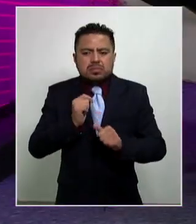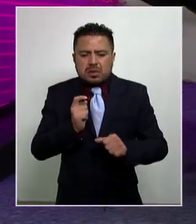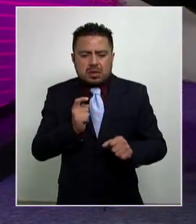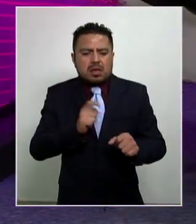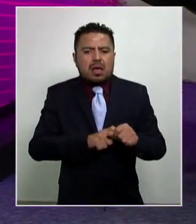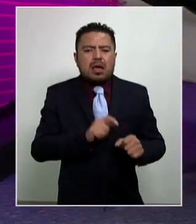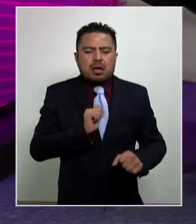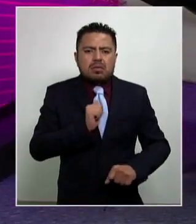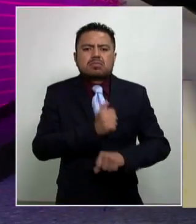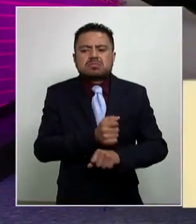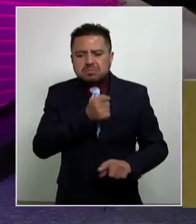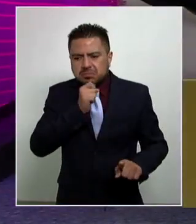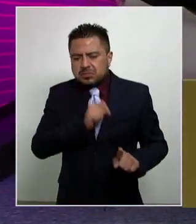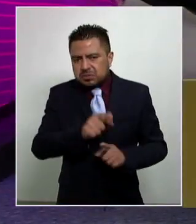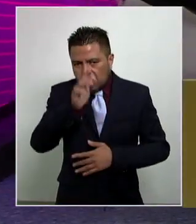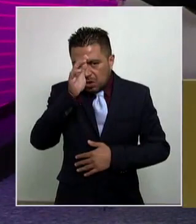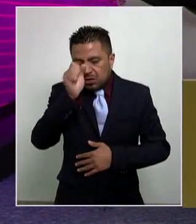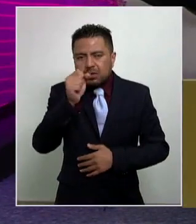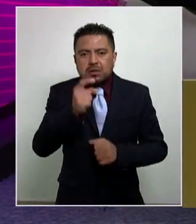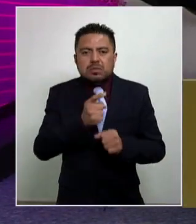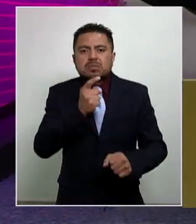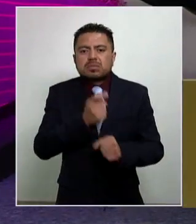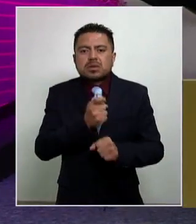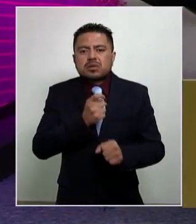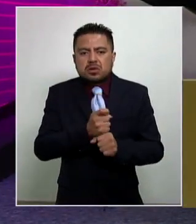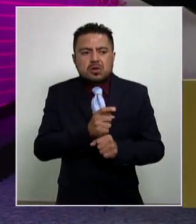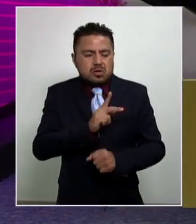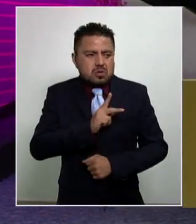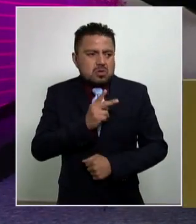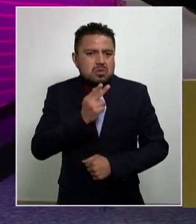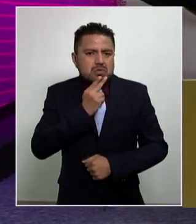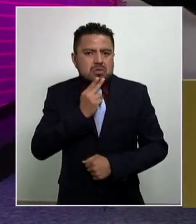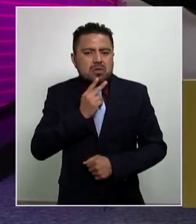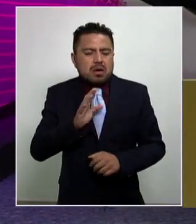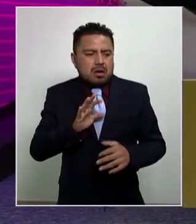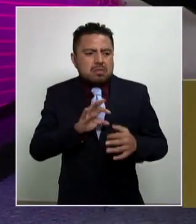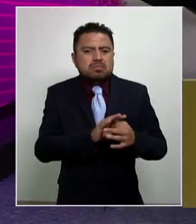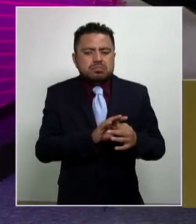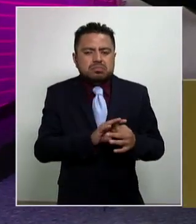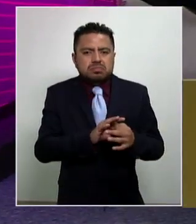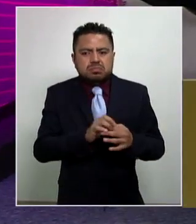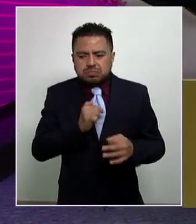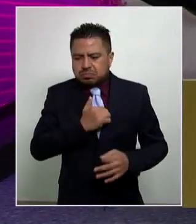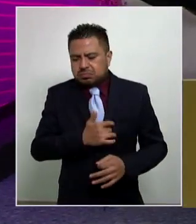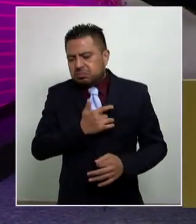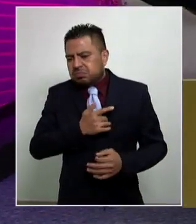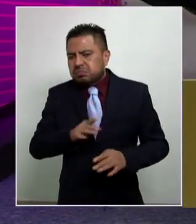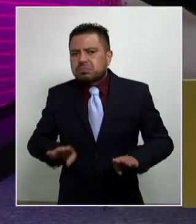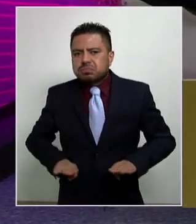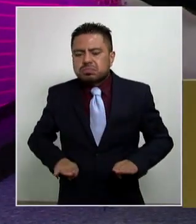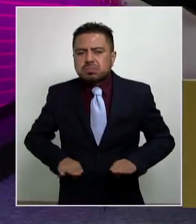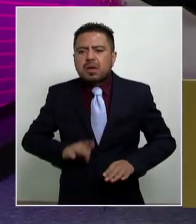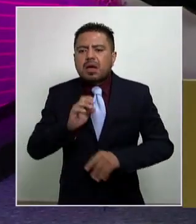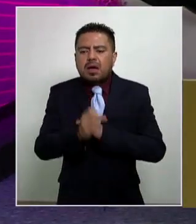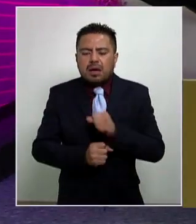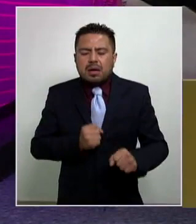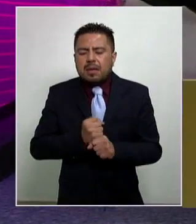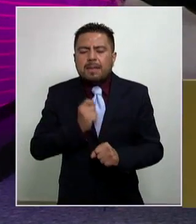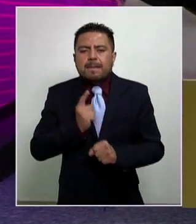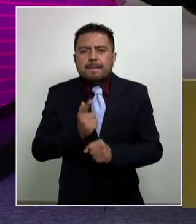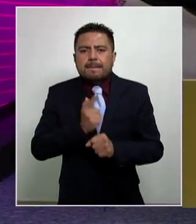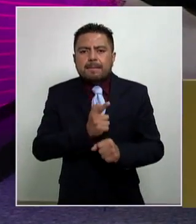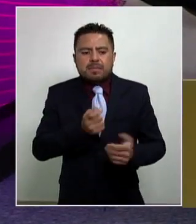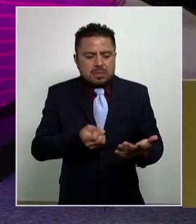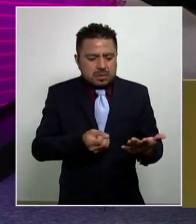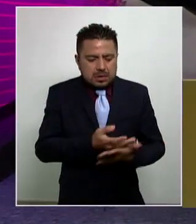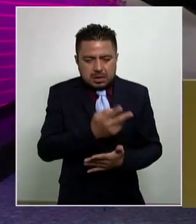autoadscribo al mismo término. Y es el primer término con el que yo me apropio y me siento identificada. Con los años me doy cuenta que al nacer